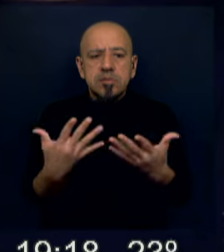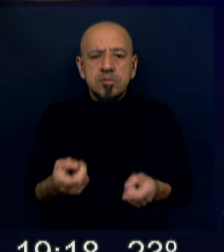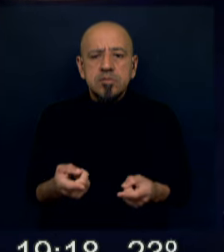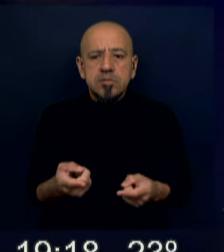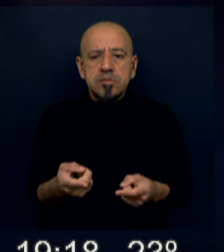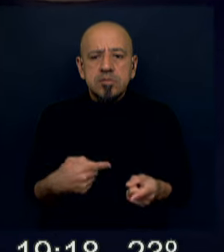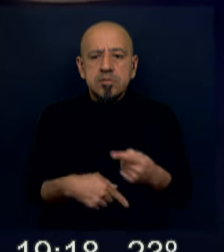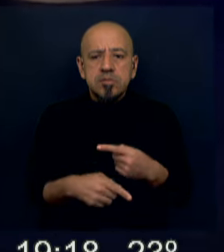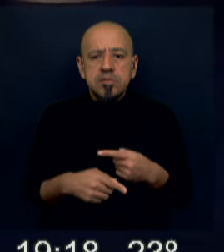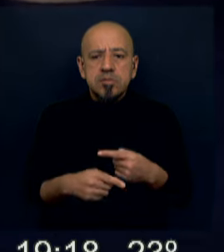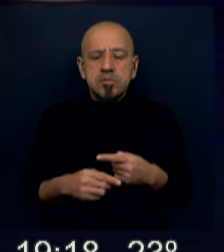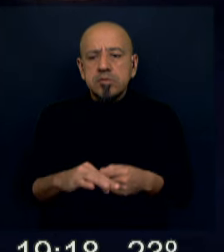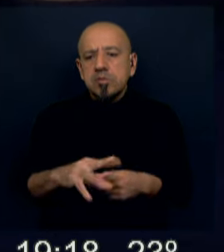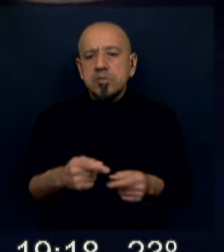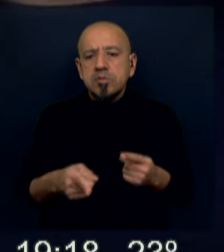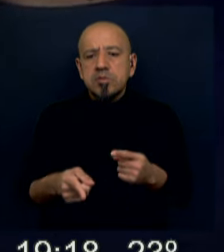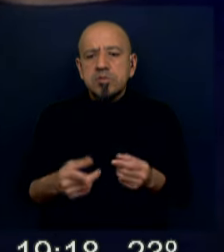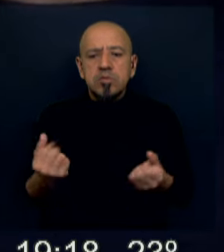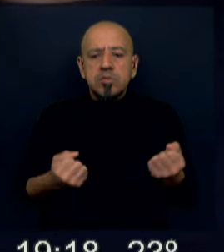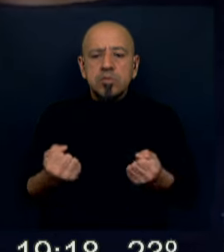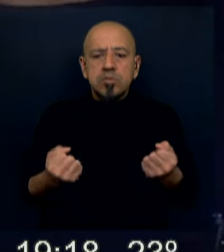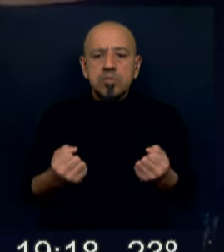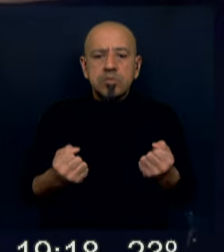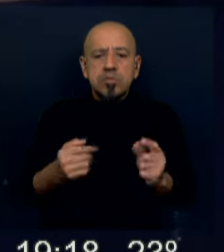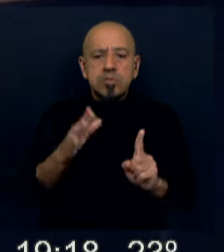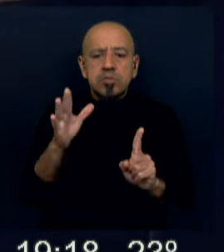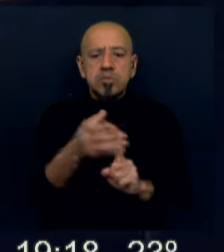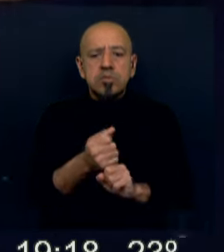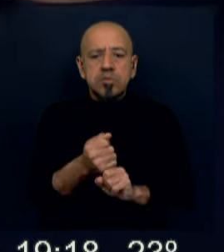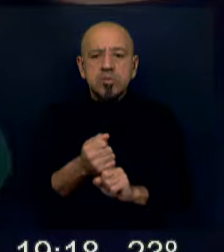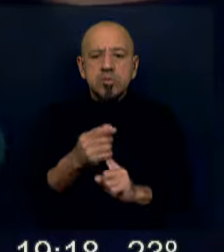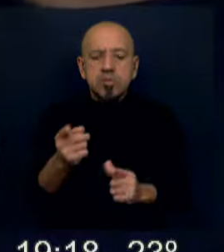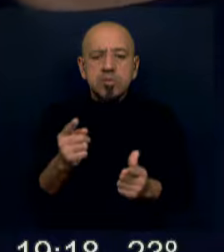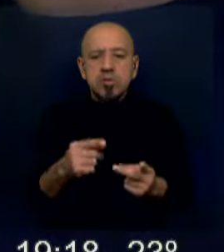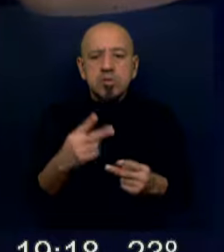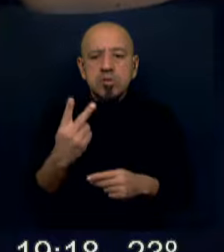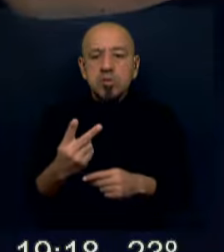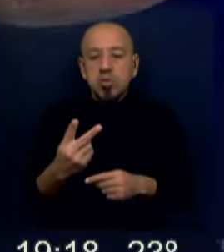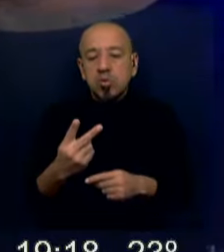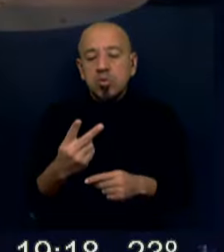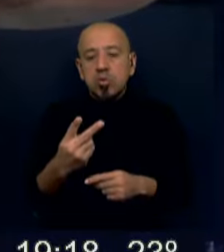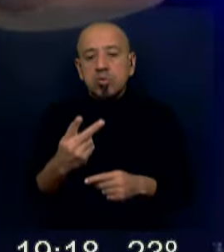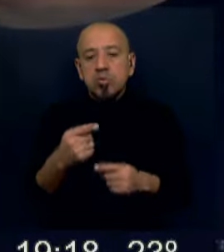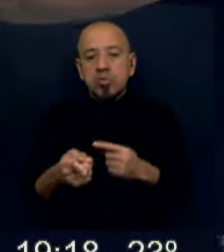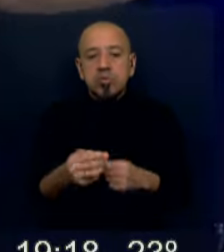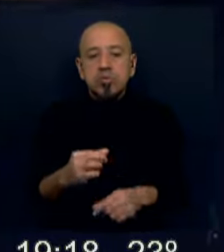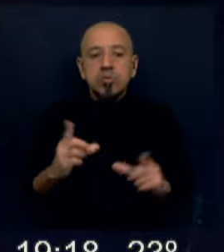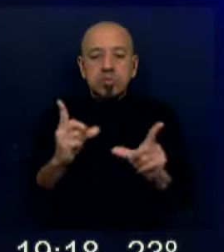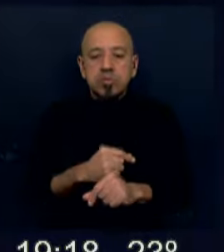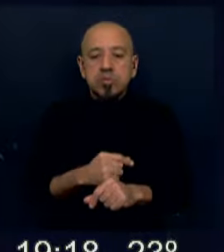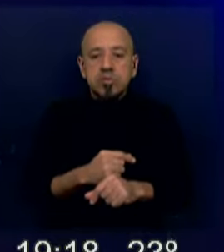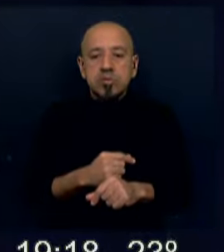un daño, un posterior hurto del interior de un vehículo y que fue detenido por la policía. El segundo detenido fue una vez finalizado el